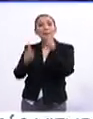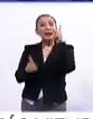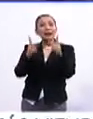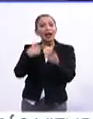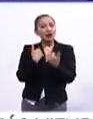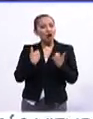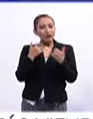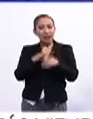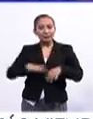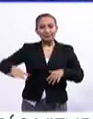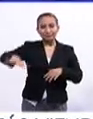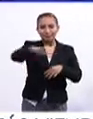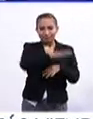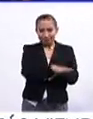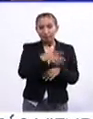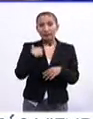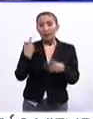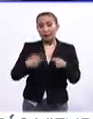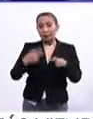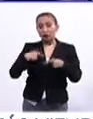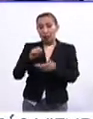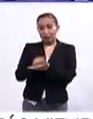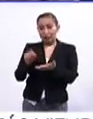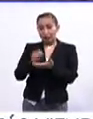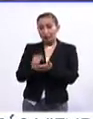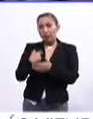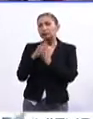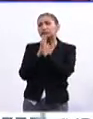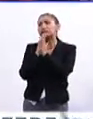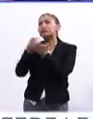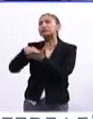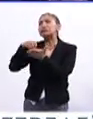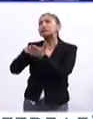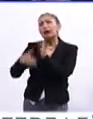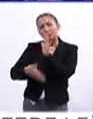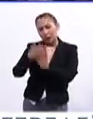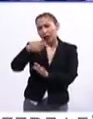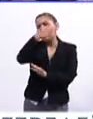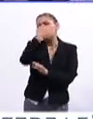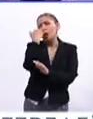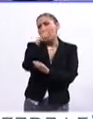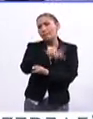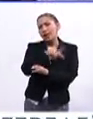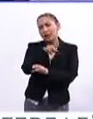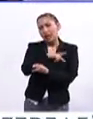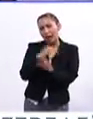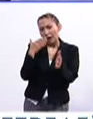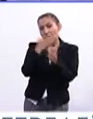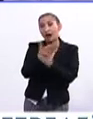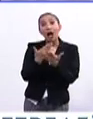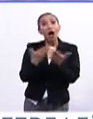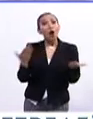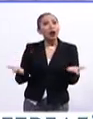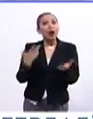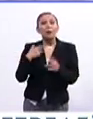con los jóvenes. De hecho, los escritores al principio les rogábamos que fueran a nuestras escuelas, y ahora ya tenemos que decirles, ya